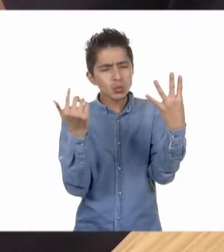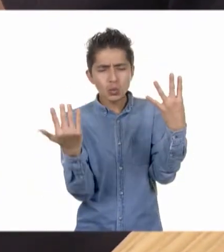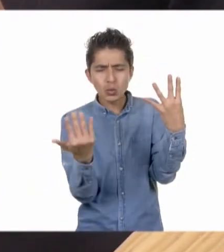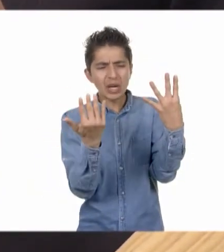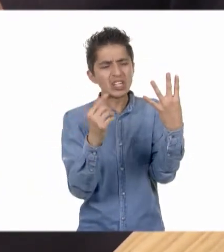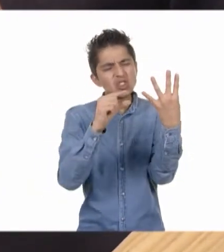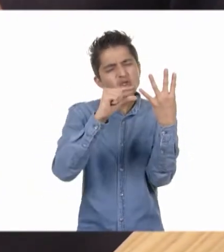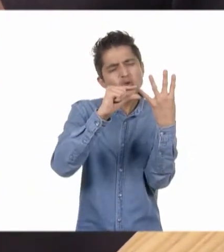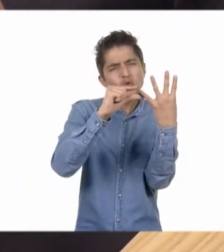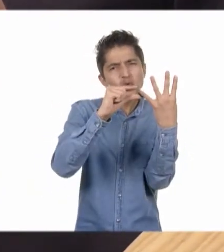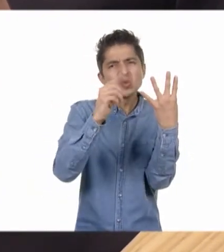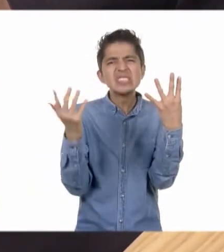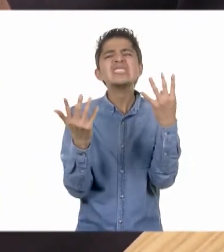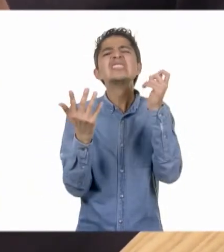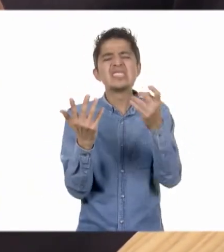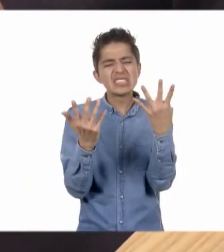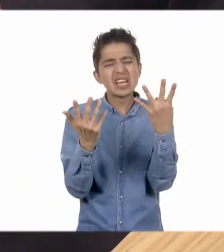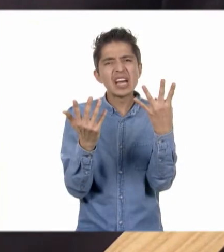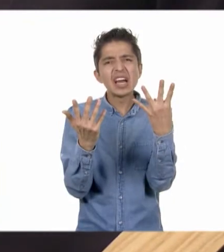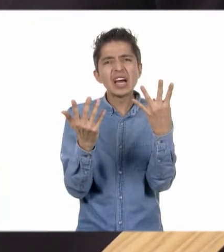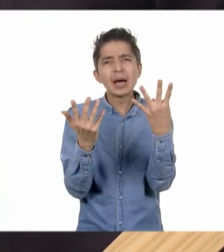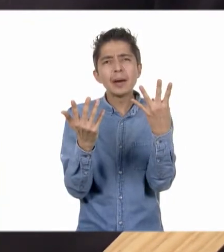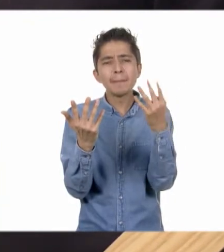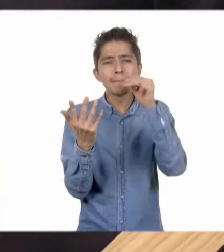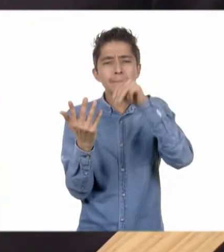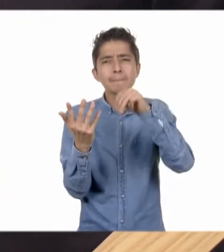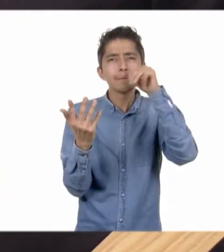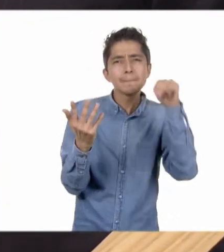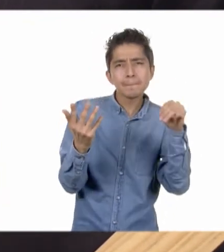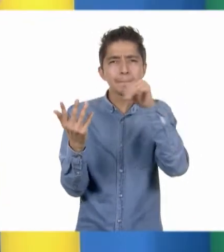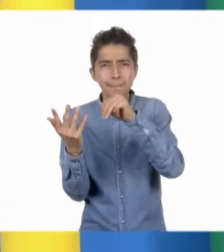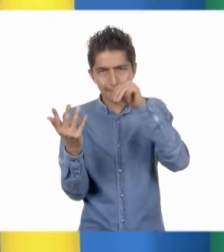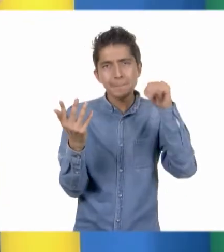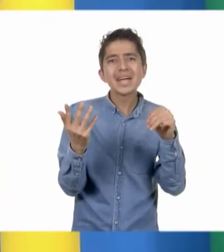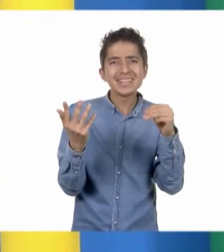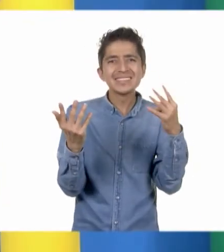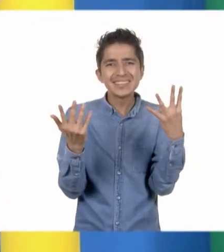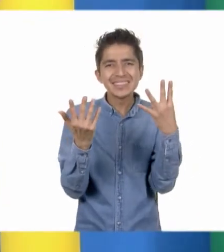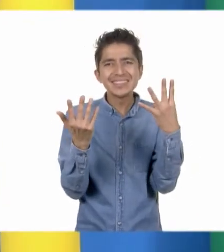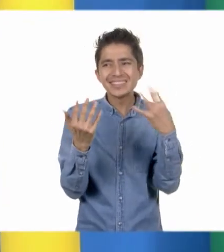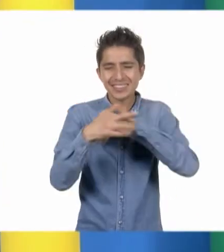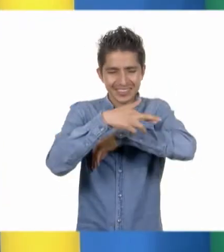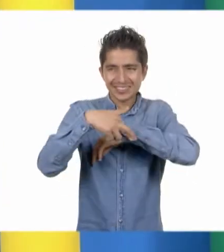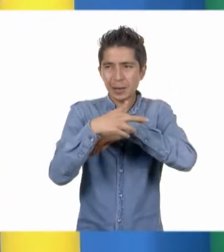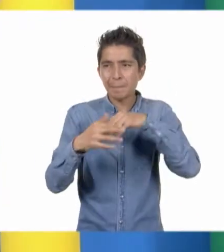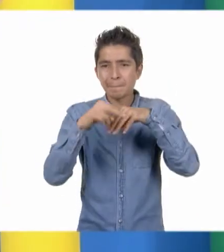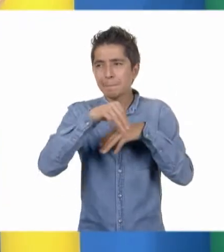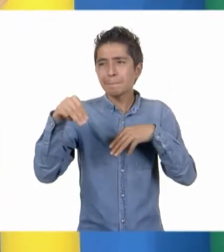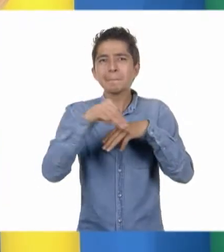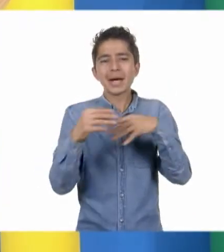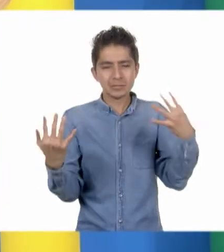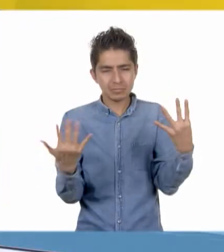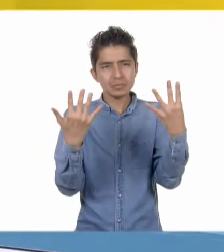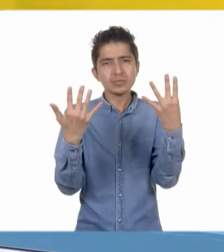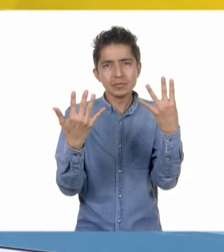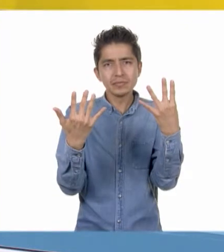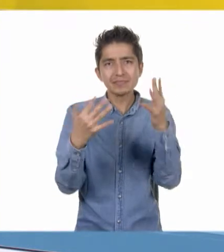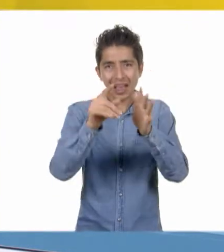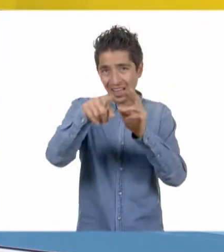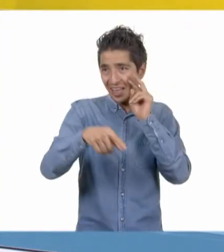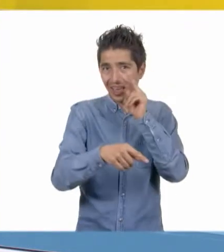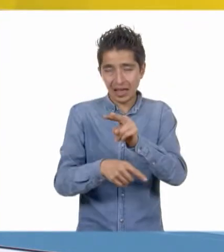rayitas chiquititas nos indican los milímetros. Así es. ¿Ya las vieron ustedes también? En la